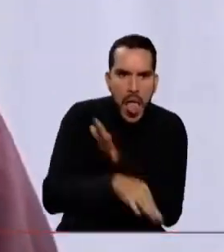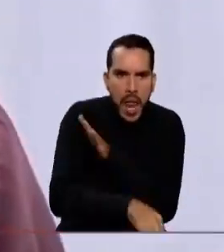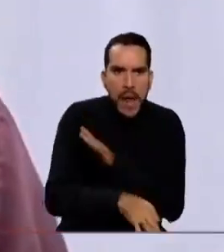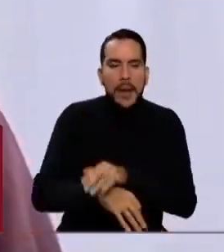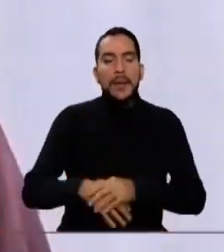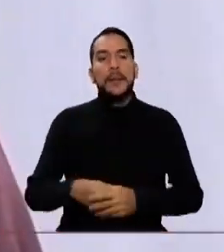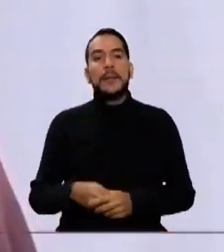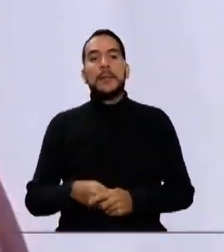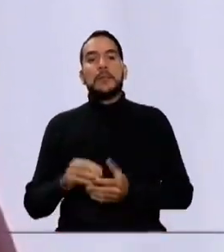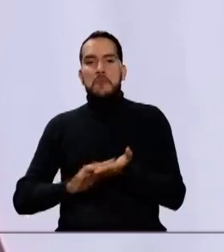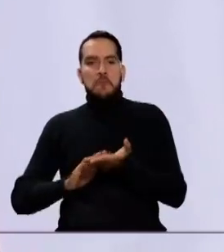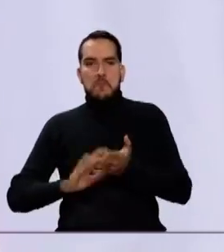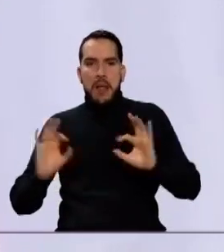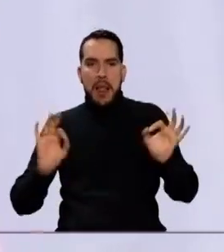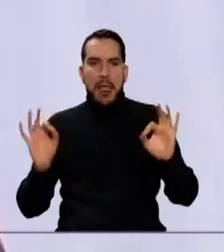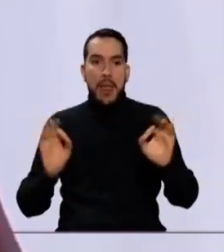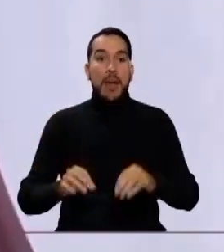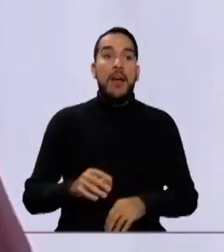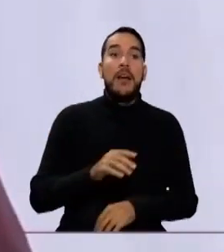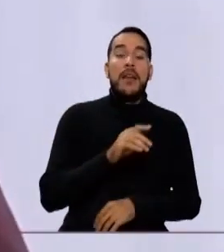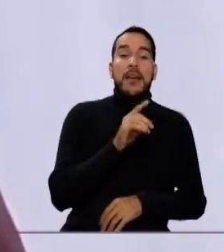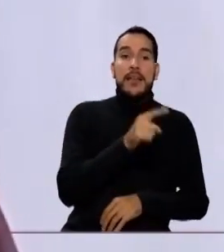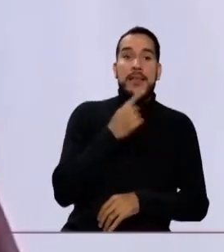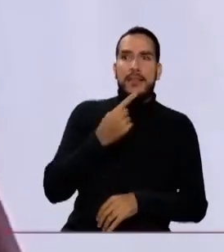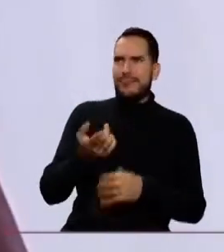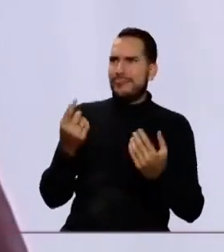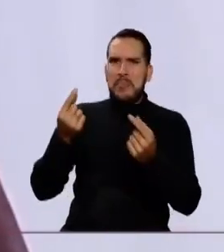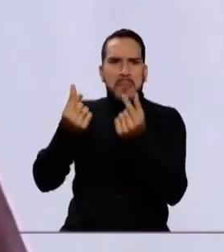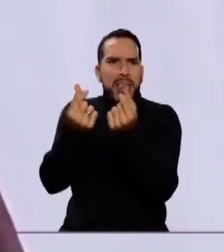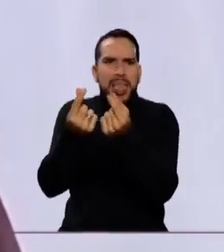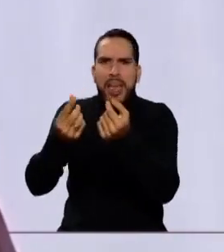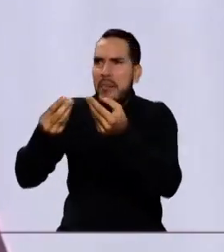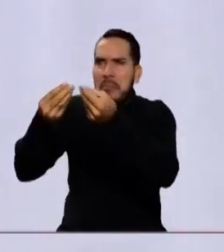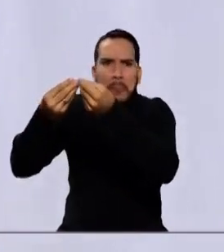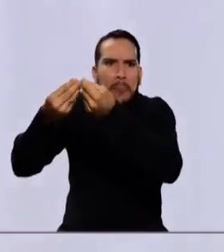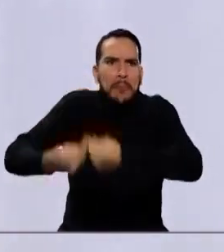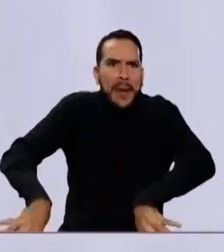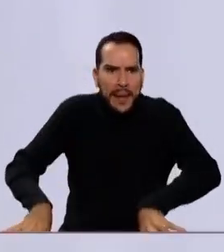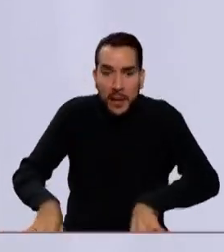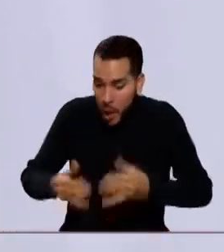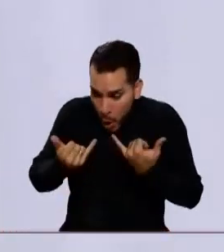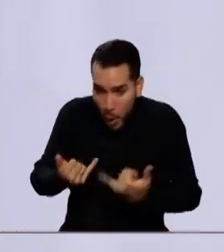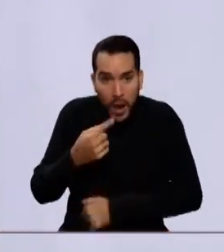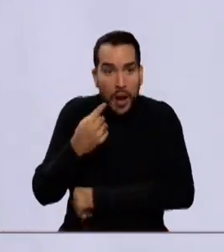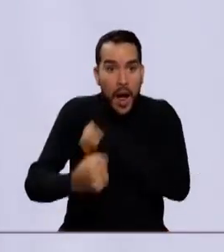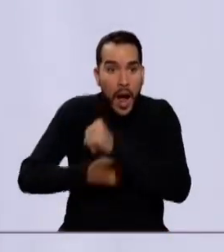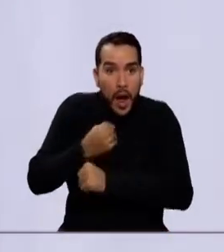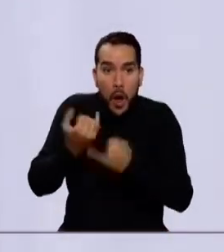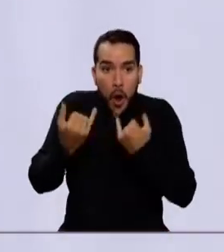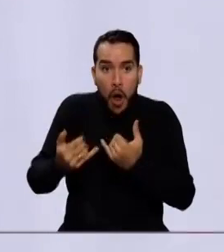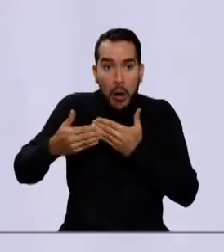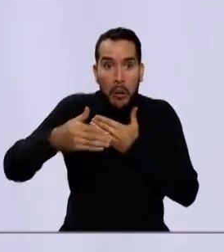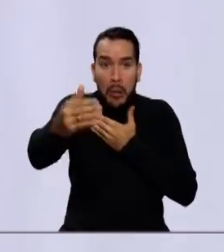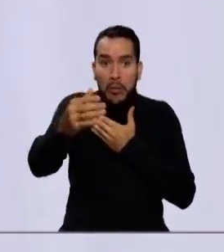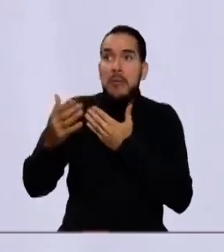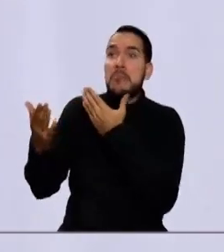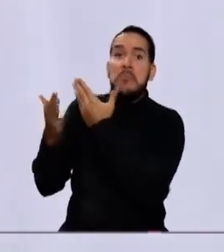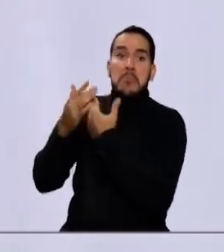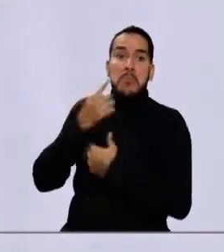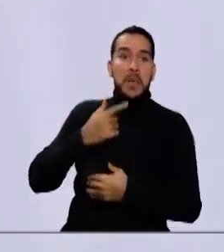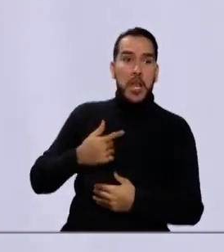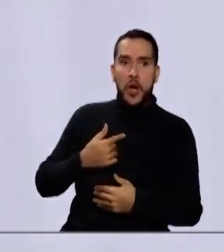plata que prácticamente está perdido, y ya luego en este año ya dijeron que el último no había